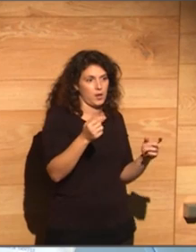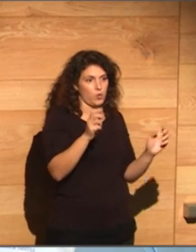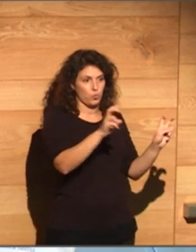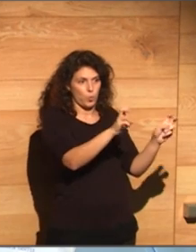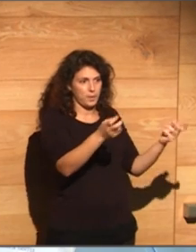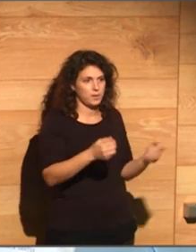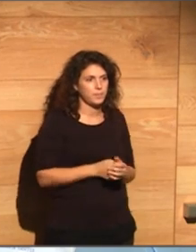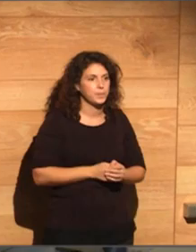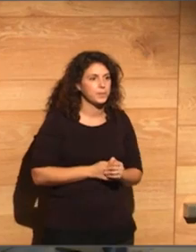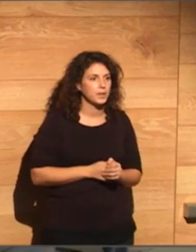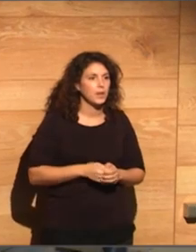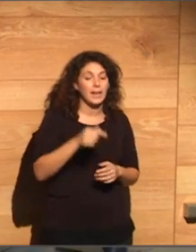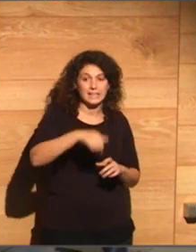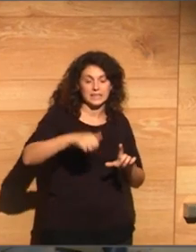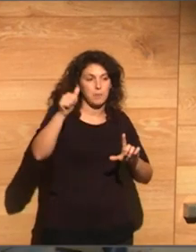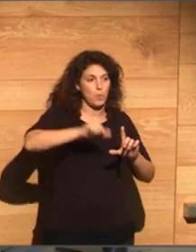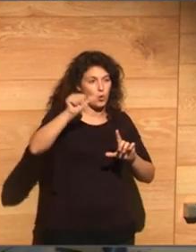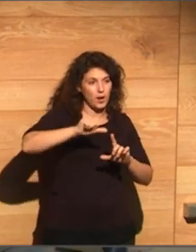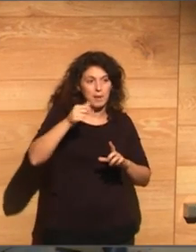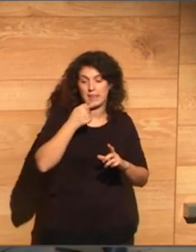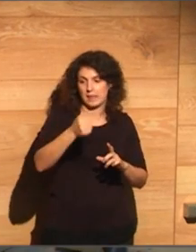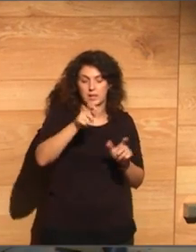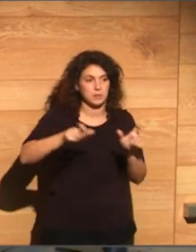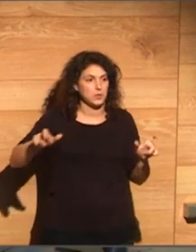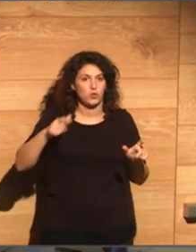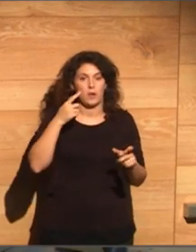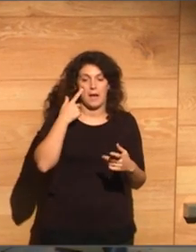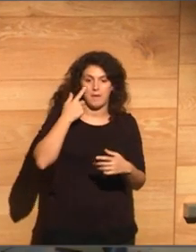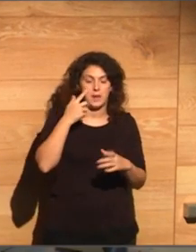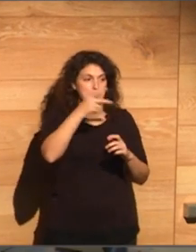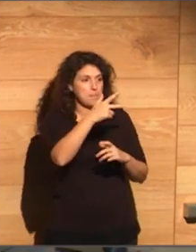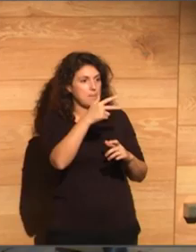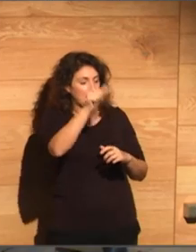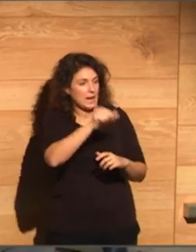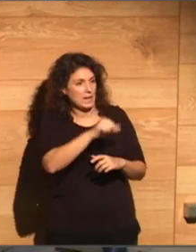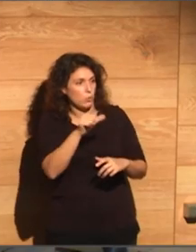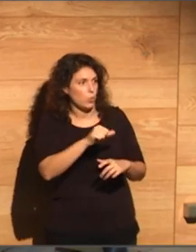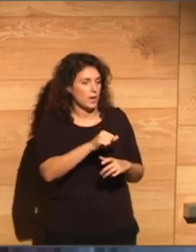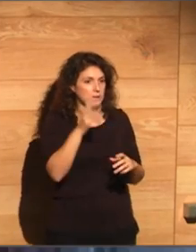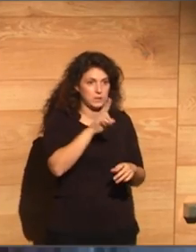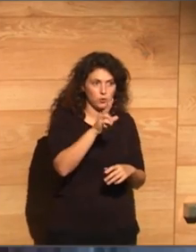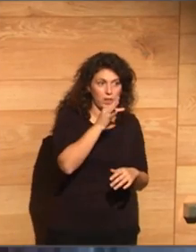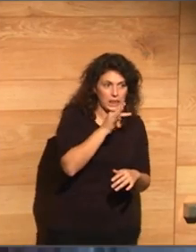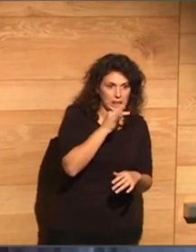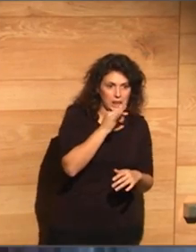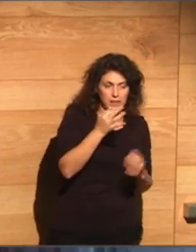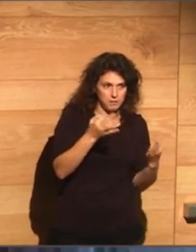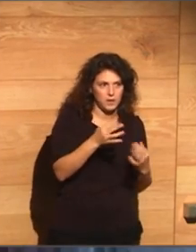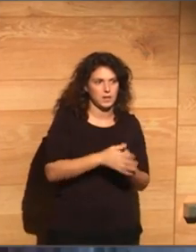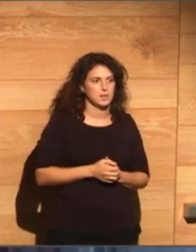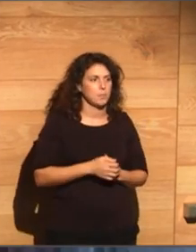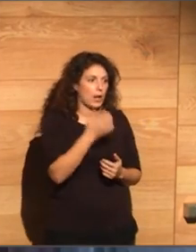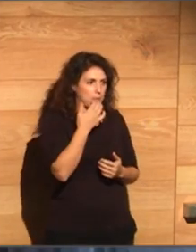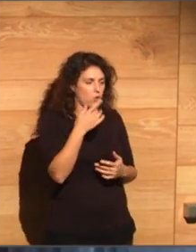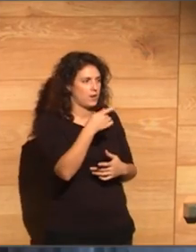poco la idea de hacer este tipo de programas es decirle a la gente, oye, a lo mejor te has perdido estas pelis que están muy bien. Vaya, no lo había notado. En este caso, a ti. Te lo estamos